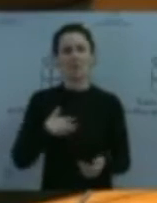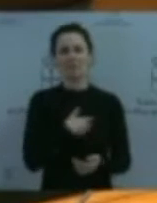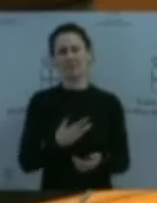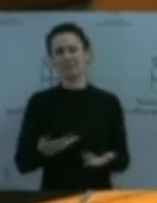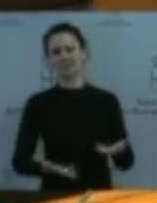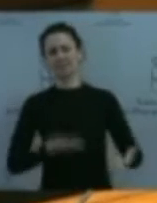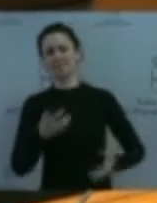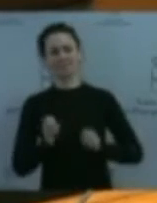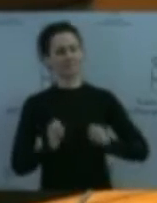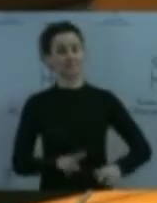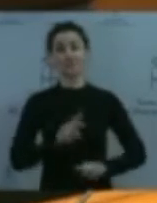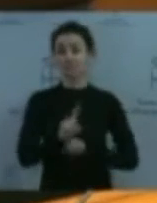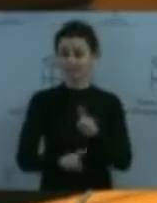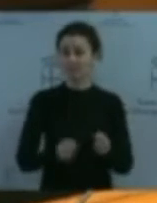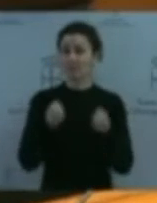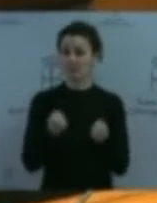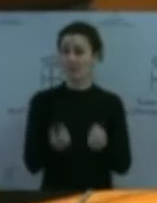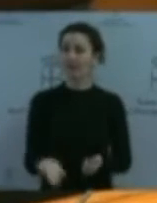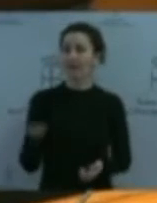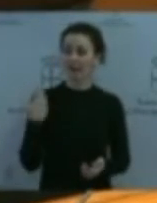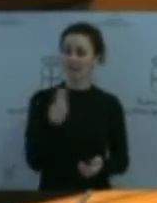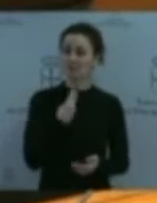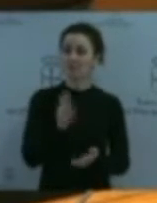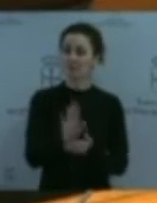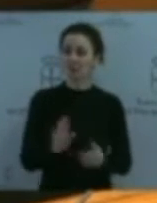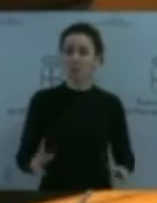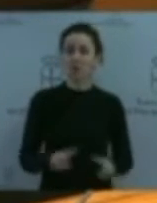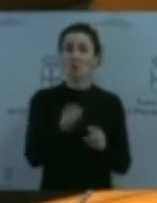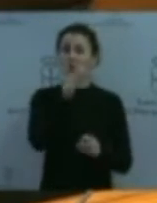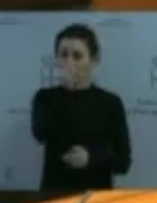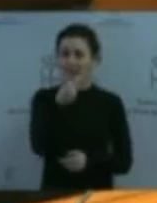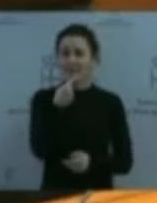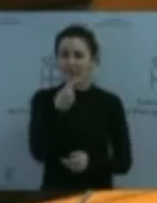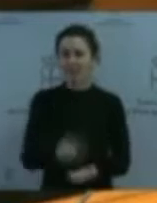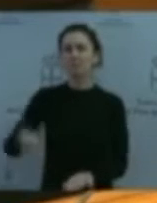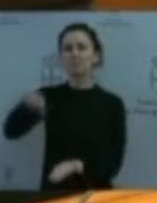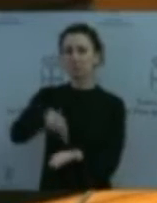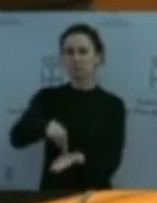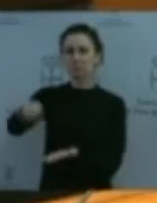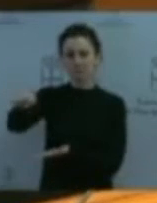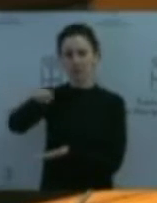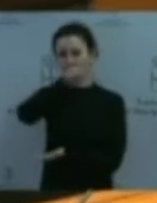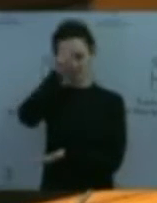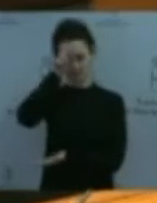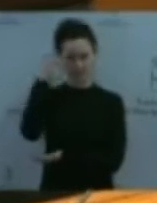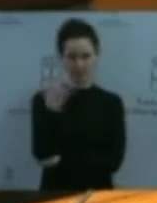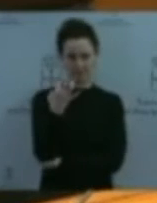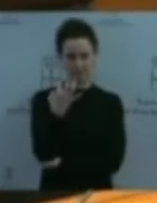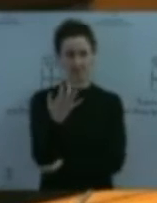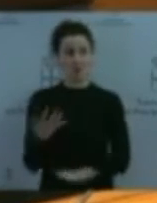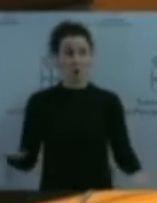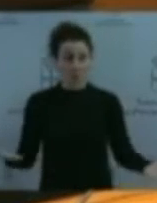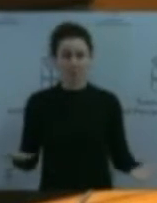va a trasladar la exigencia al Gobierno central de que actúe. Espero que esto ya se haya hecho hace 15 días, cuando aquí se aprobó